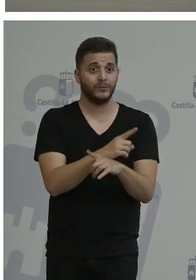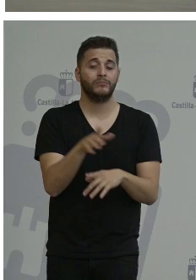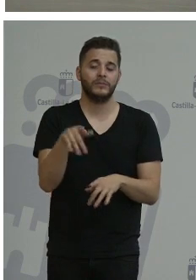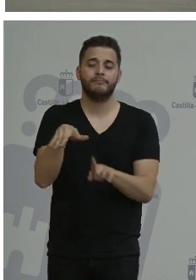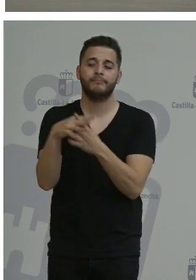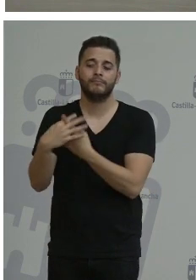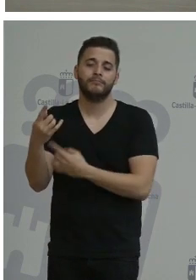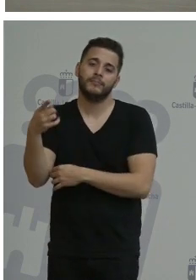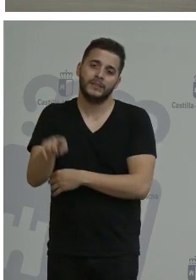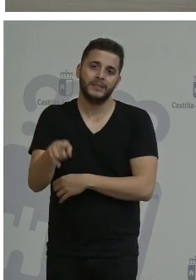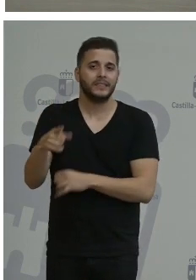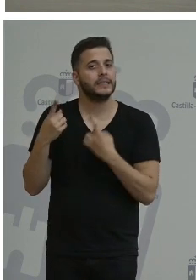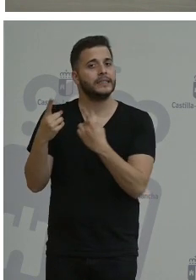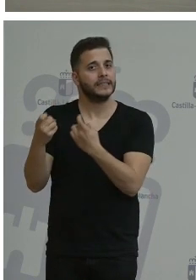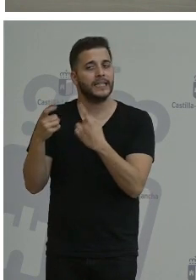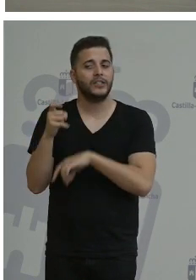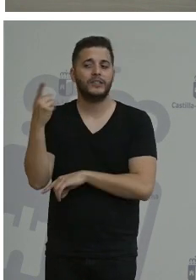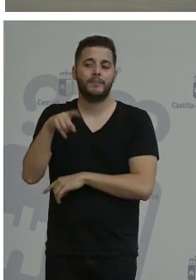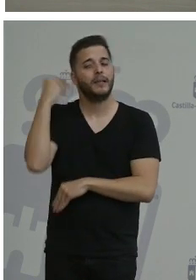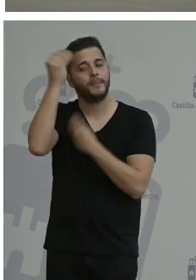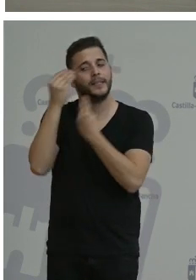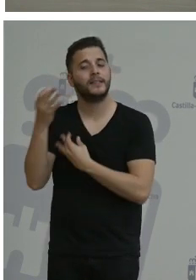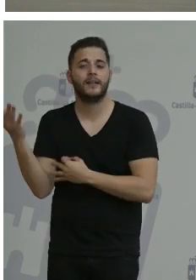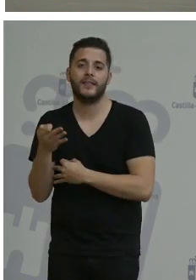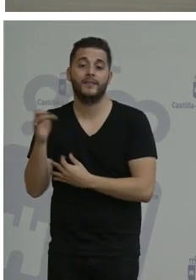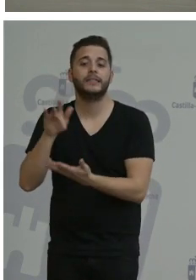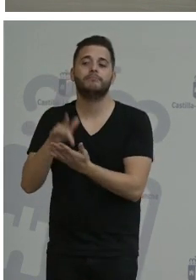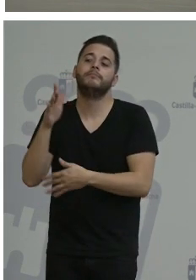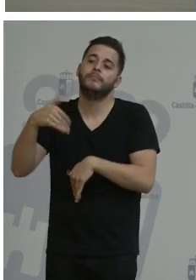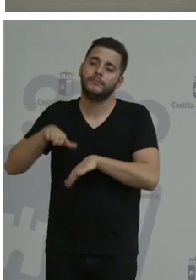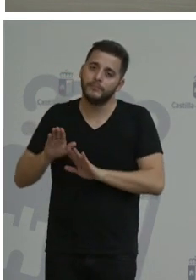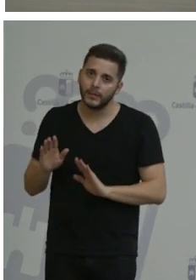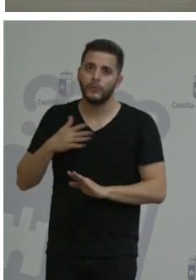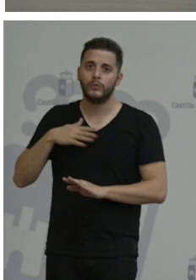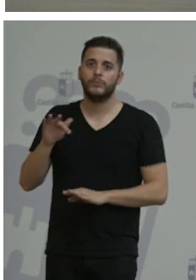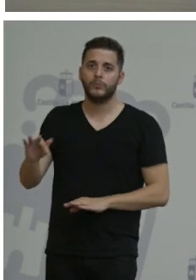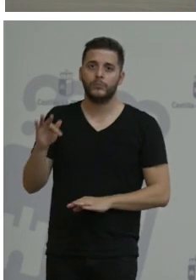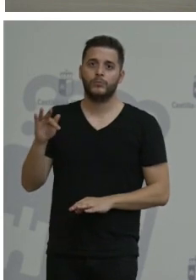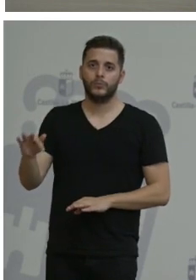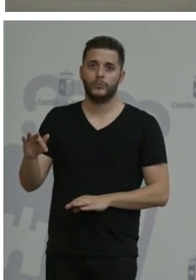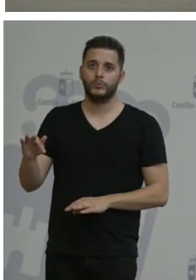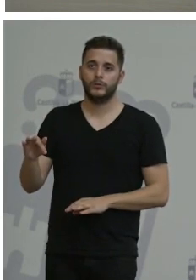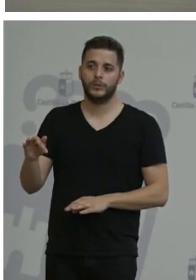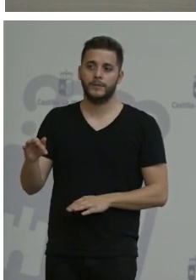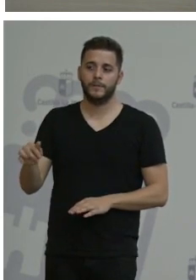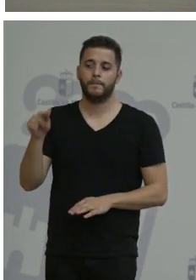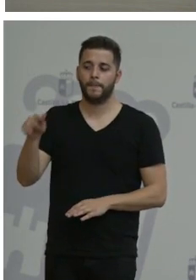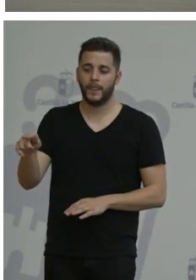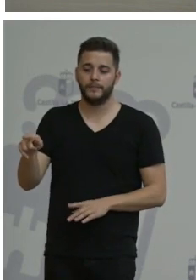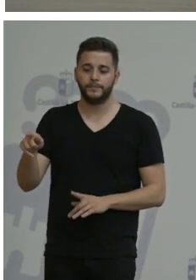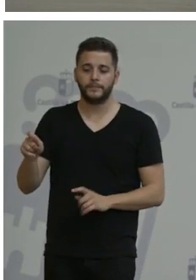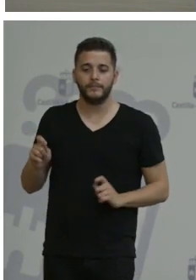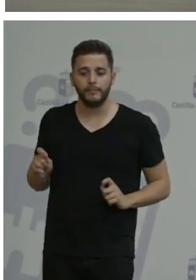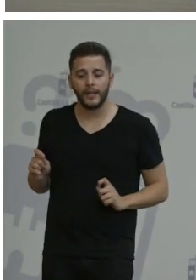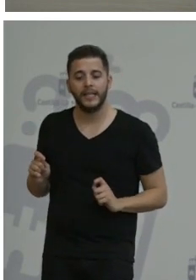caso, pues es necesario que se tenga en cuenta que sería bueno que pudiera facilitarse